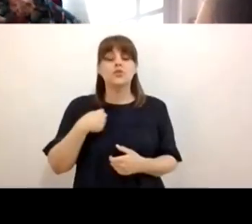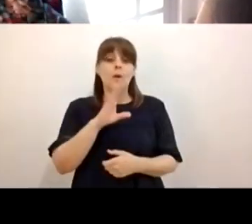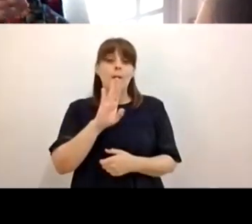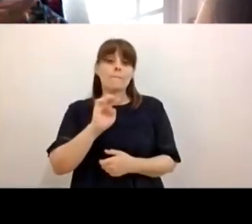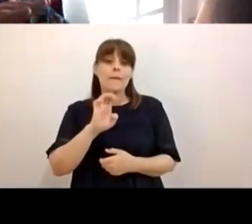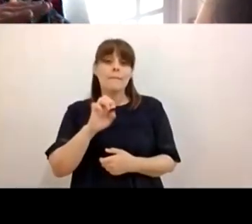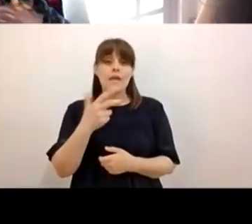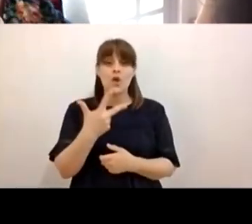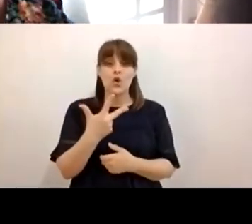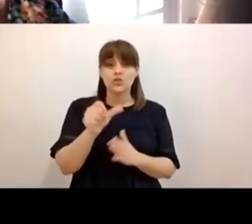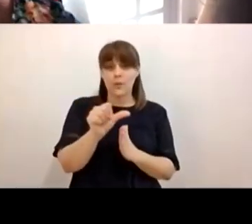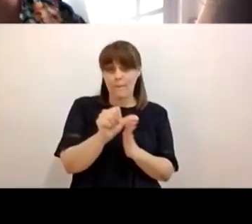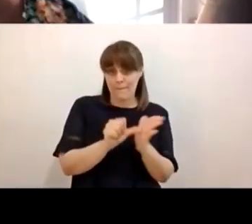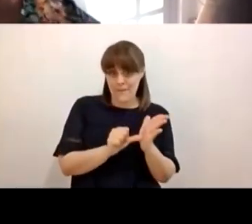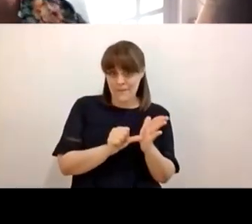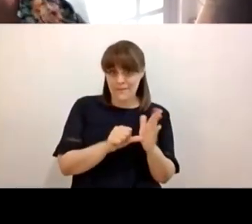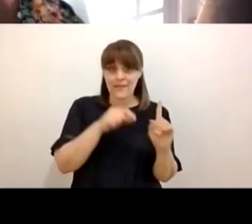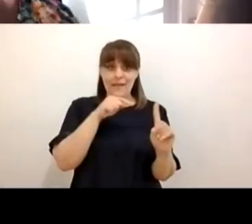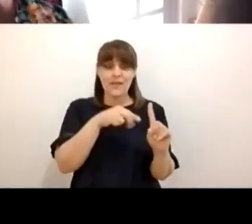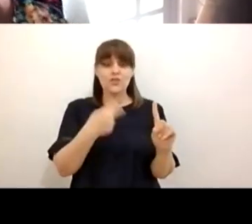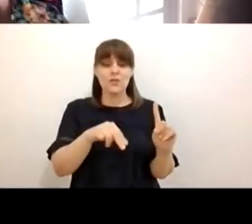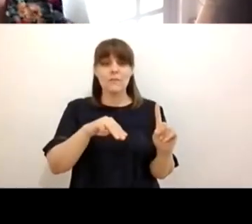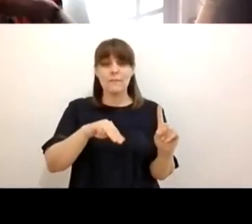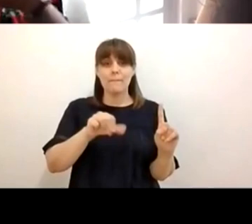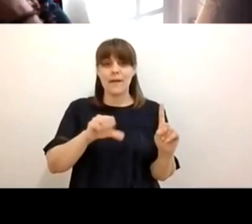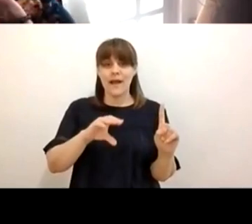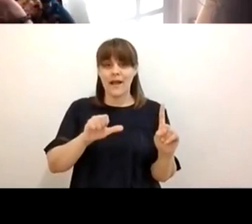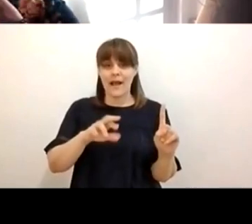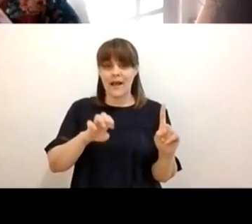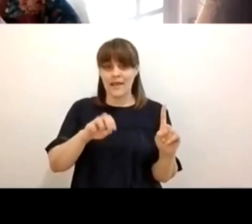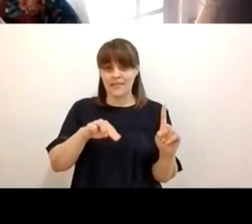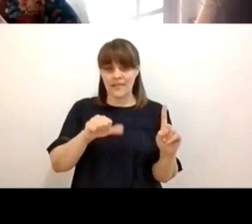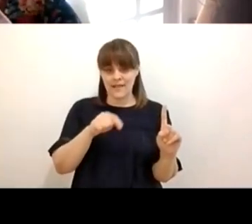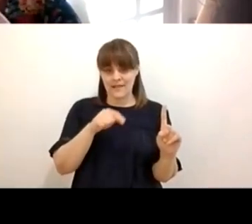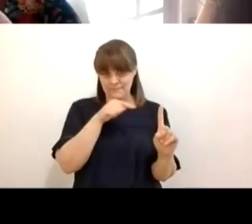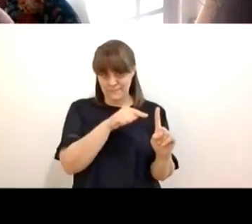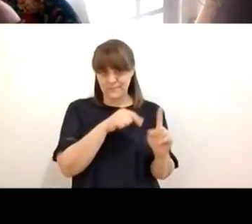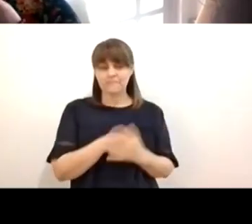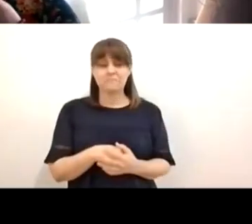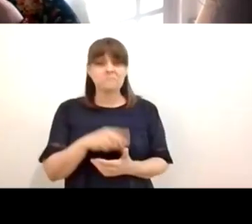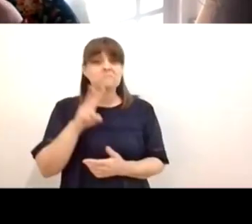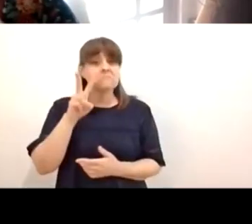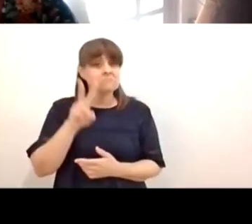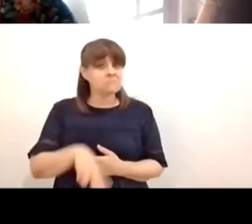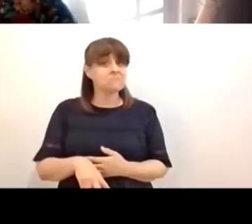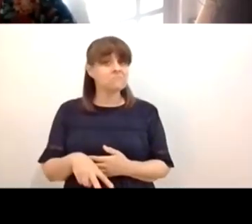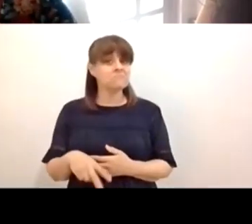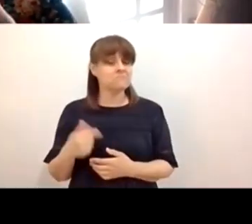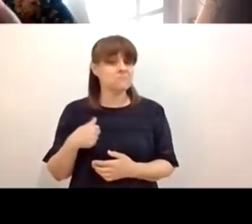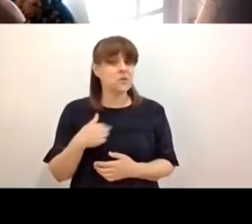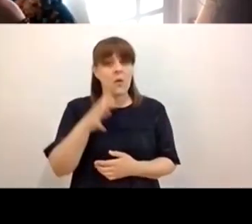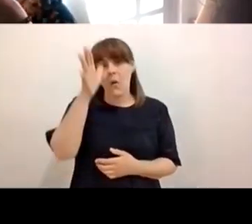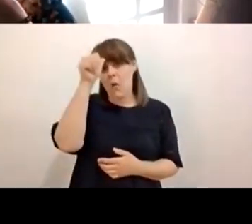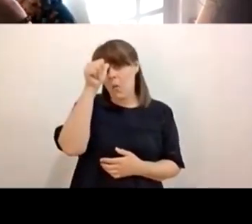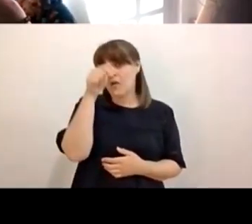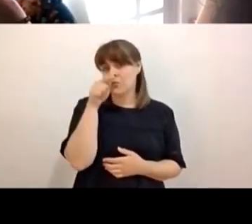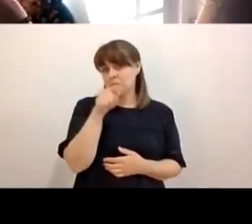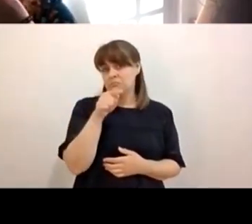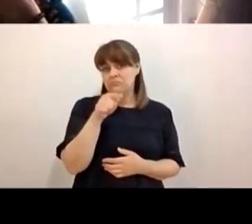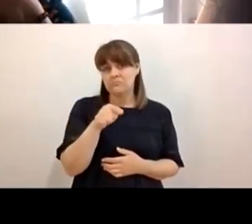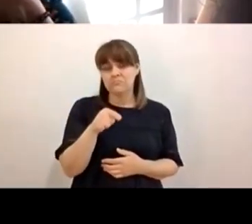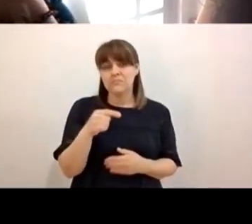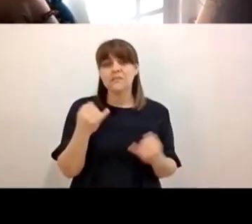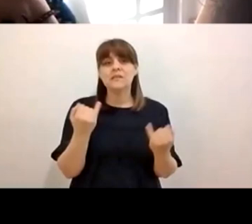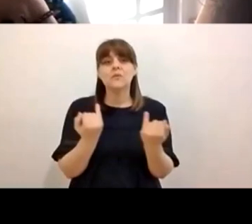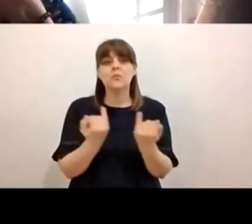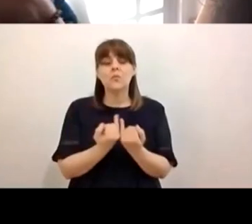increíble se llama Macarena y definitivamente coincido contigo plenamente en que uno